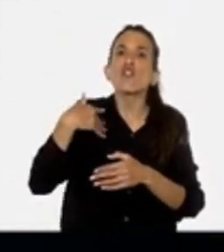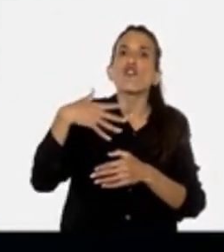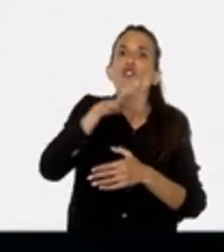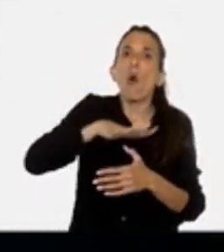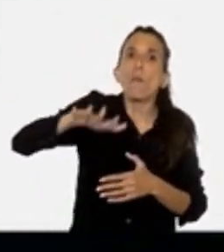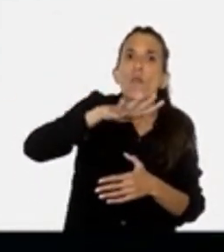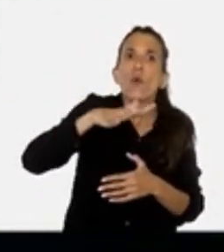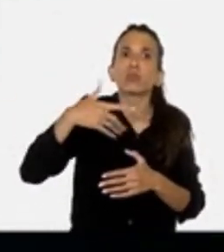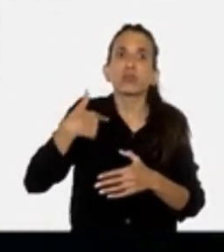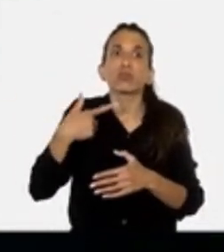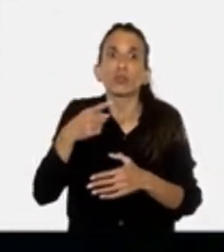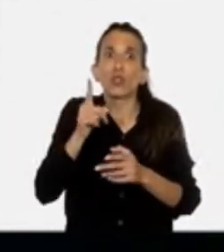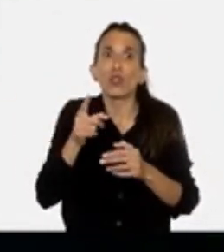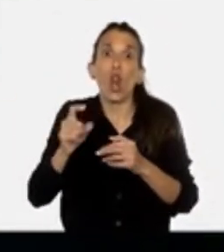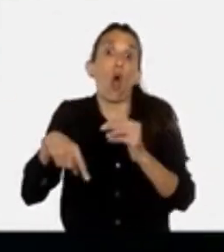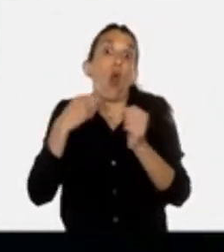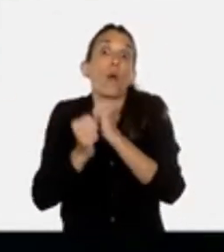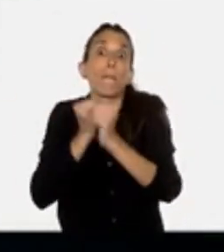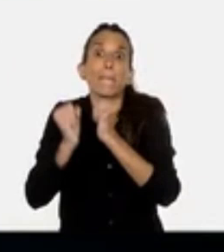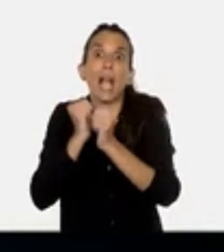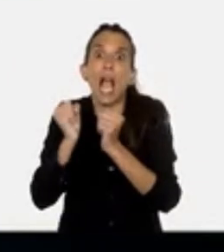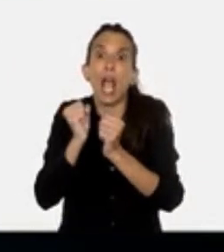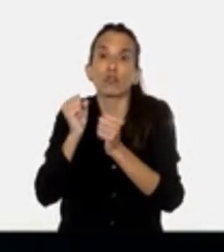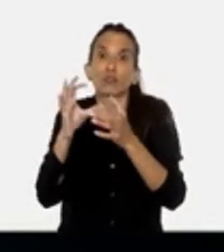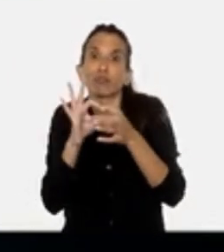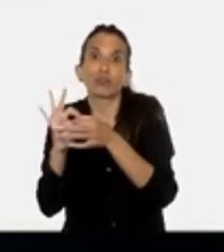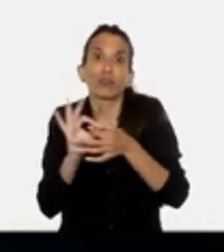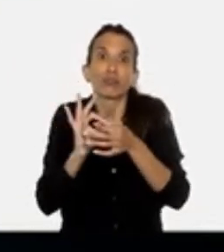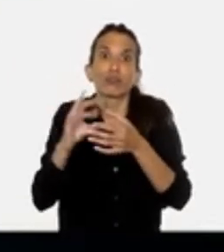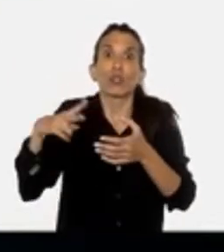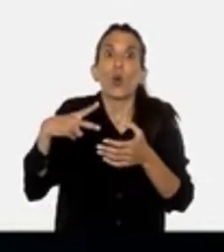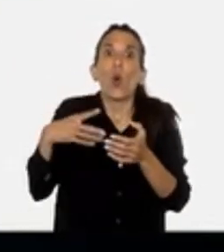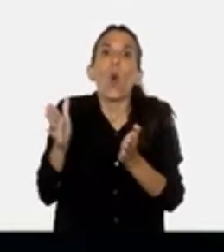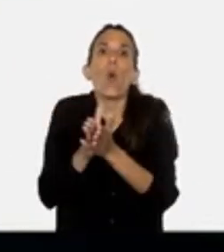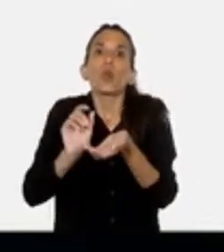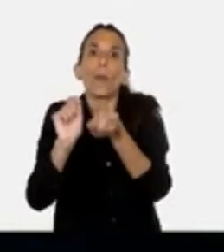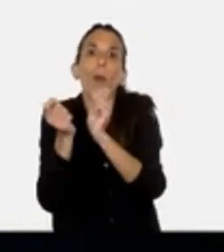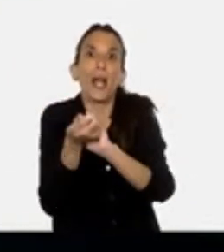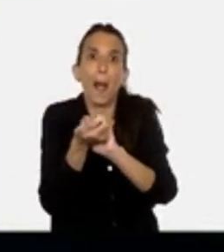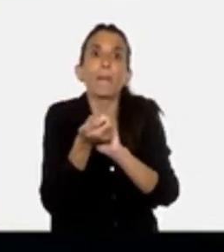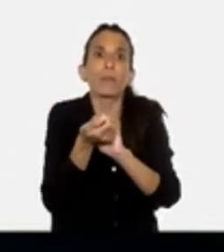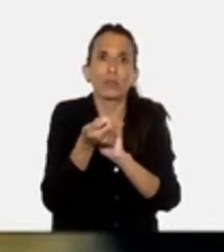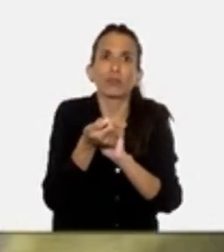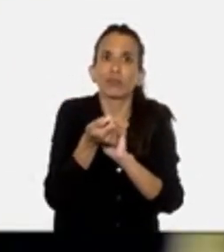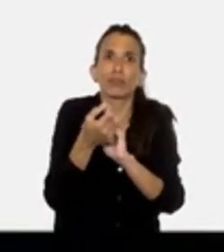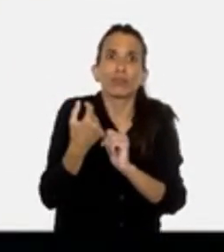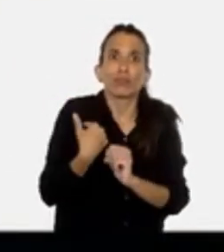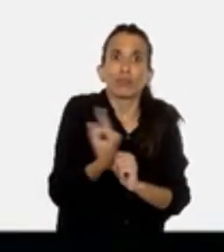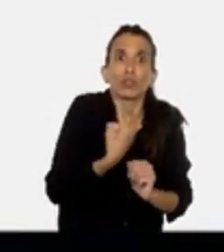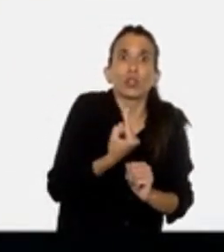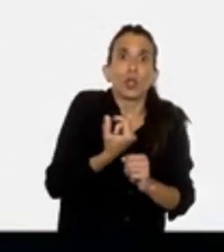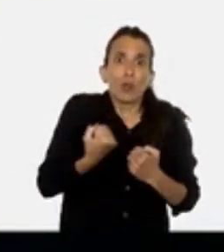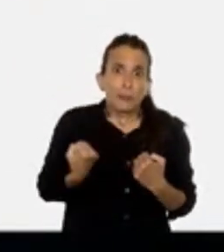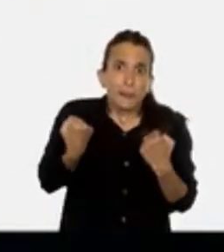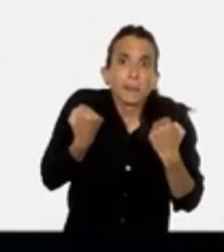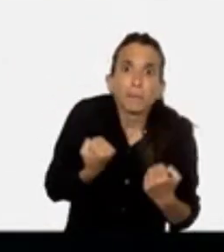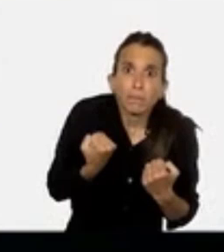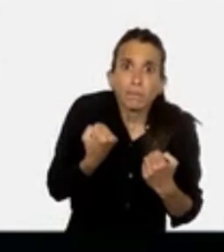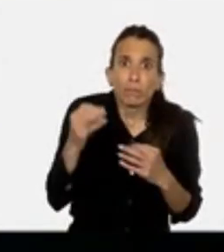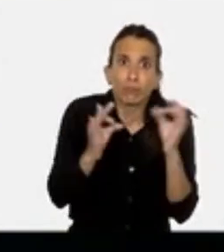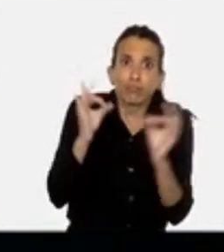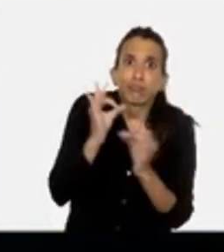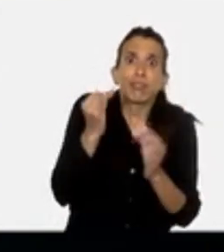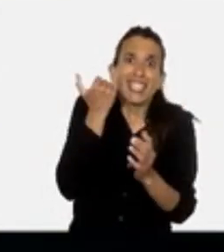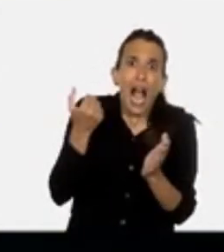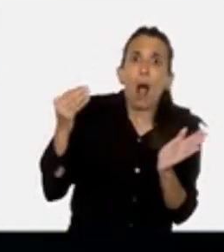los empresarios por su parte y la oposición derechista de juntos por el cambio que decirlo también no se conforman con el retroceso que ya